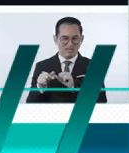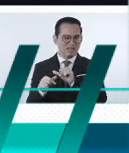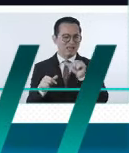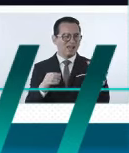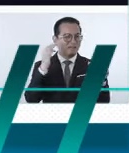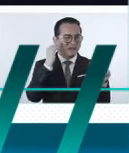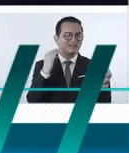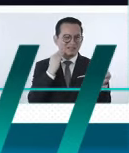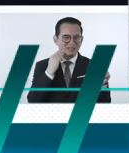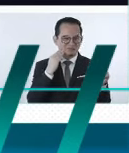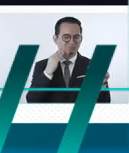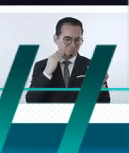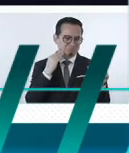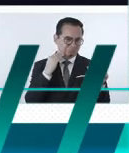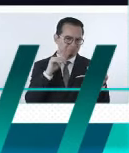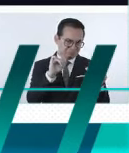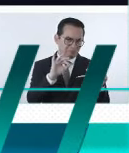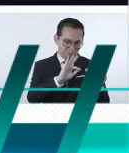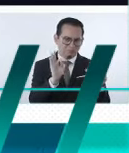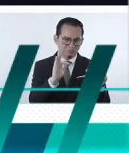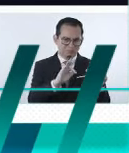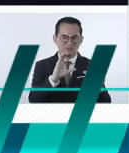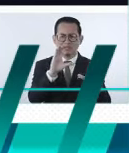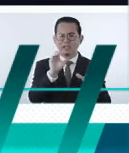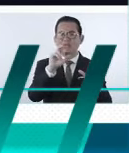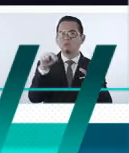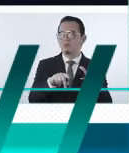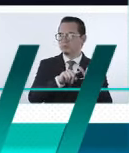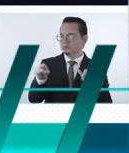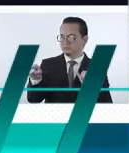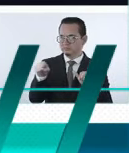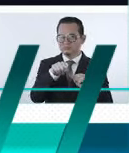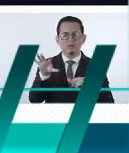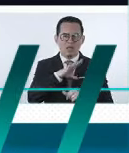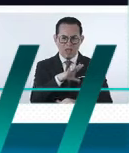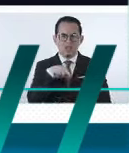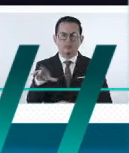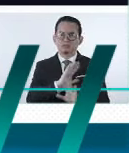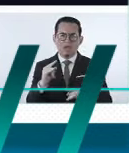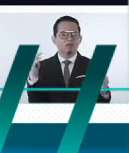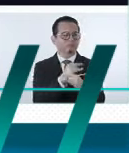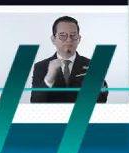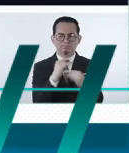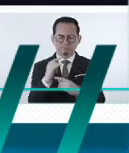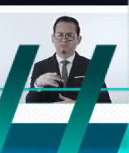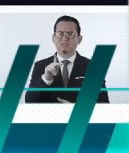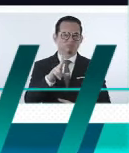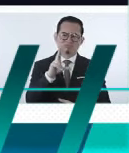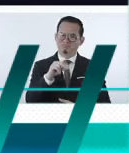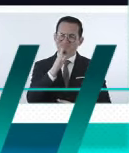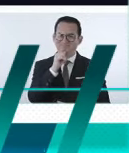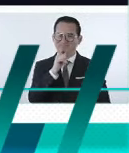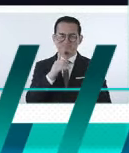que le hubieran llevado con el proyecto. La realidad es que este es un proyecto, y es algo que hemos reclamado